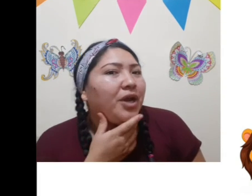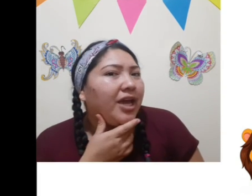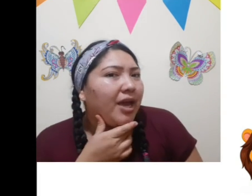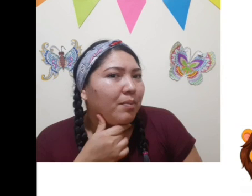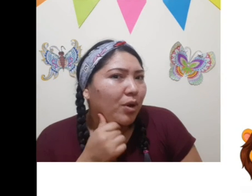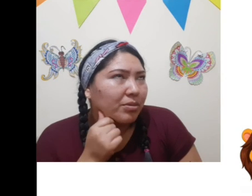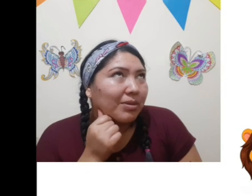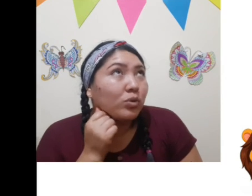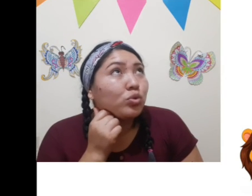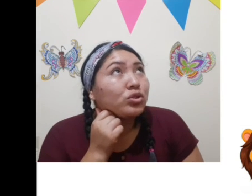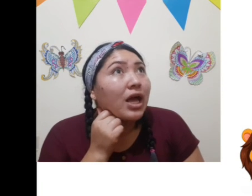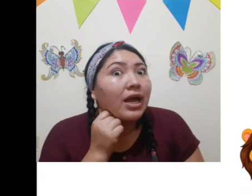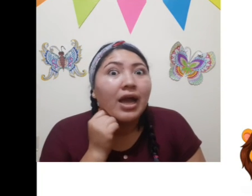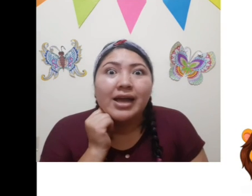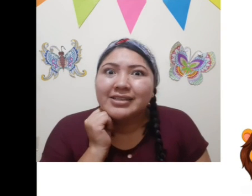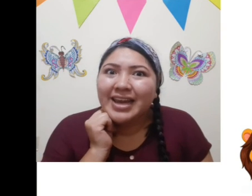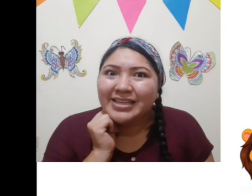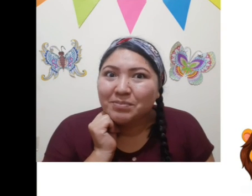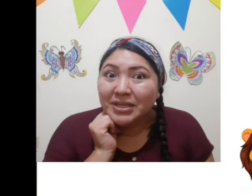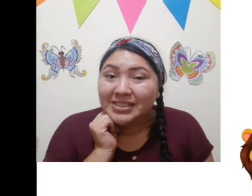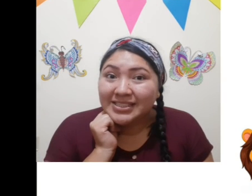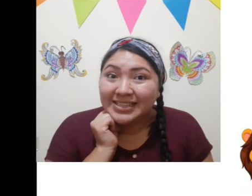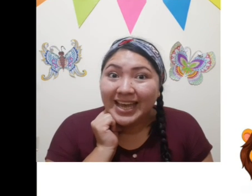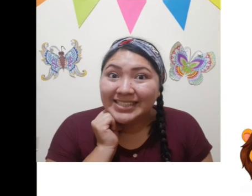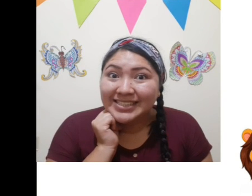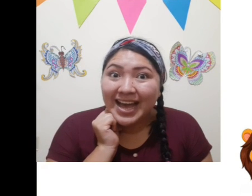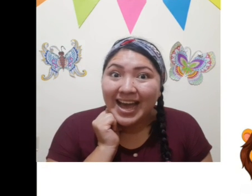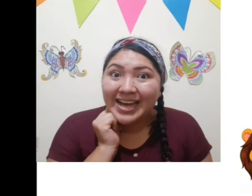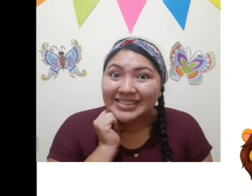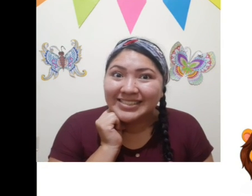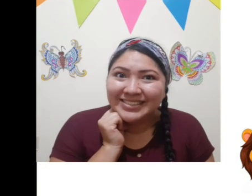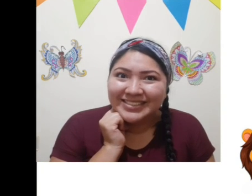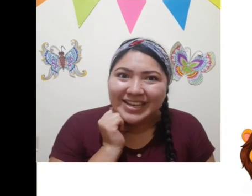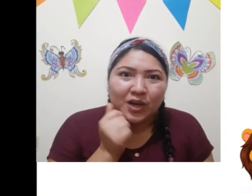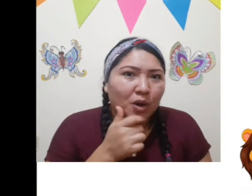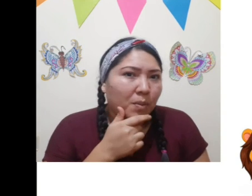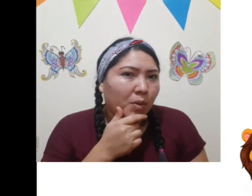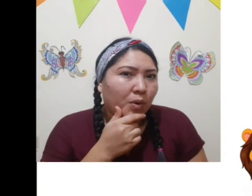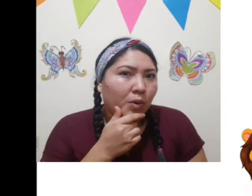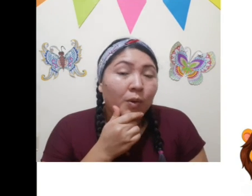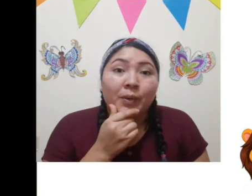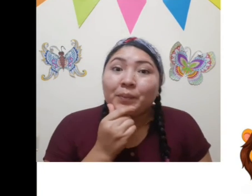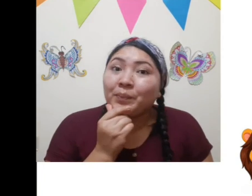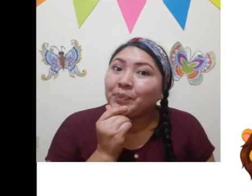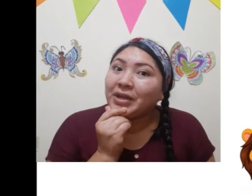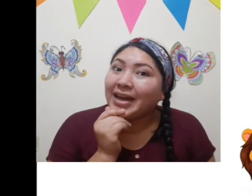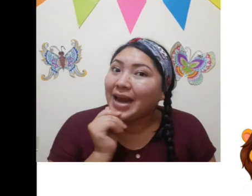y por ejemplo a mí me gustan las princesas como